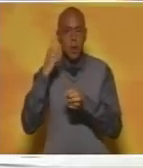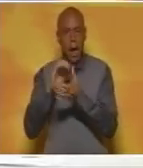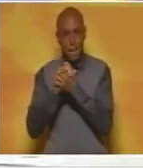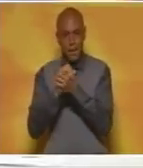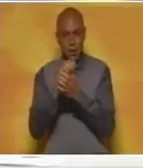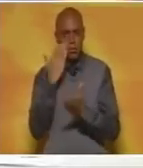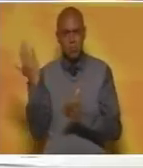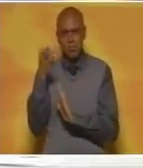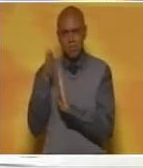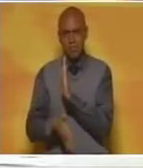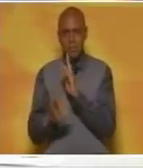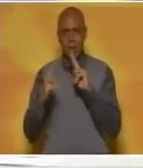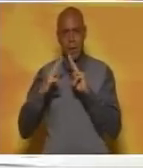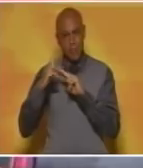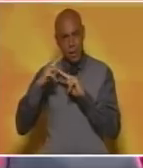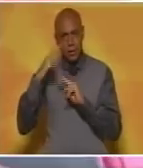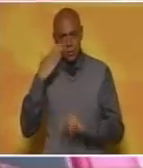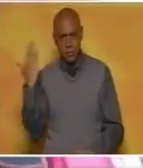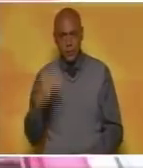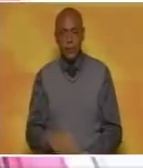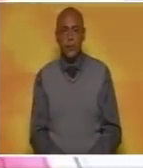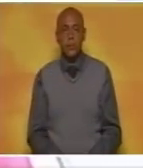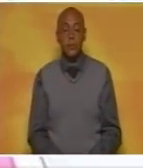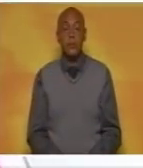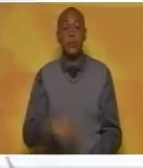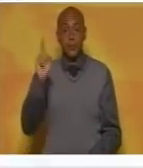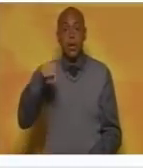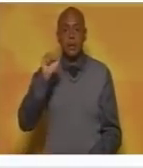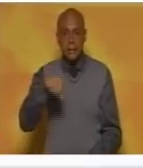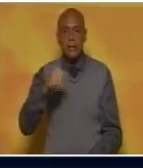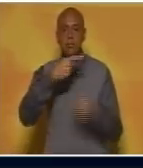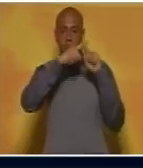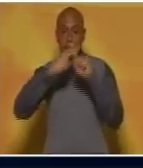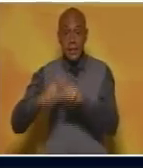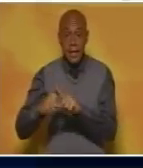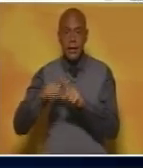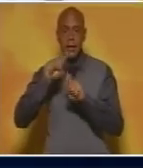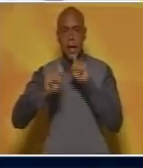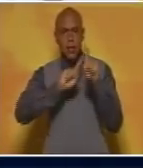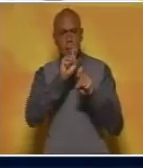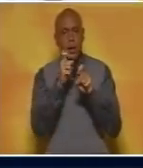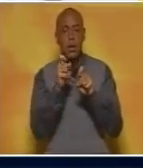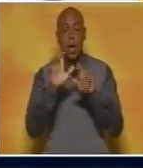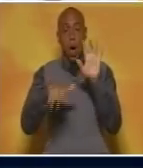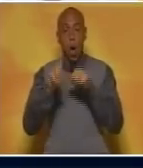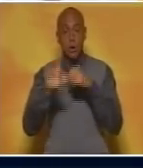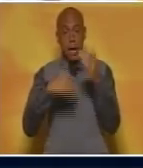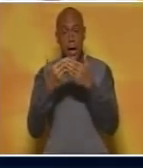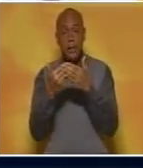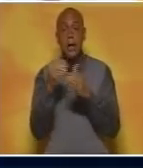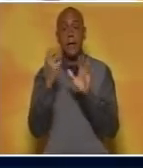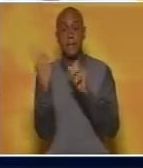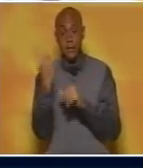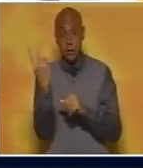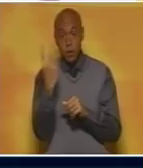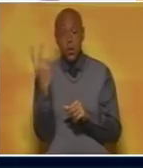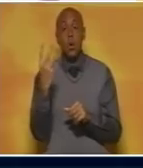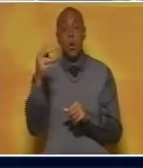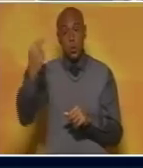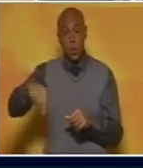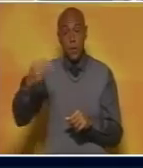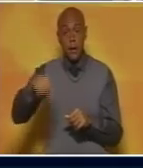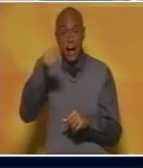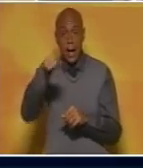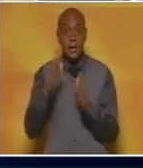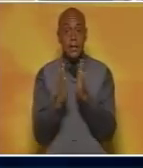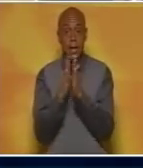con todos los detalles. El censo para vehículos particulares será del 11 al 22 de noviembre en San Cristóbal.